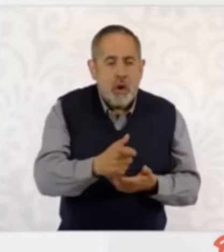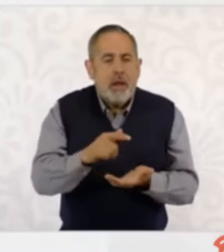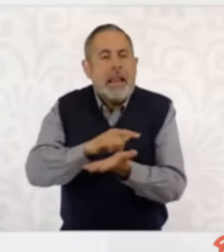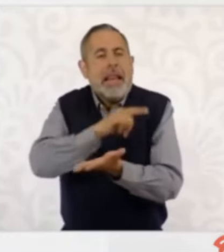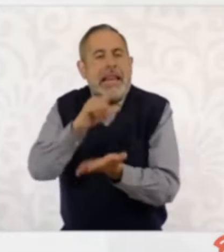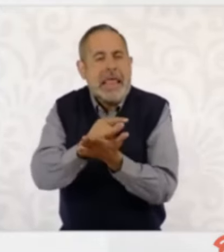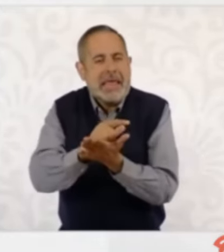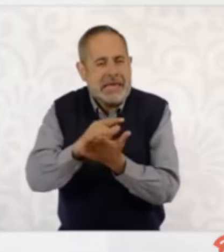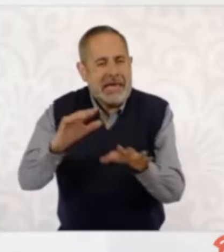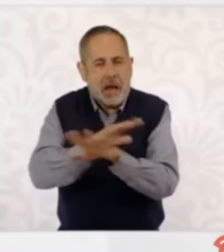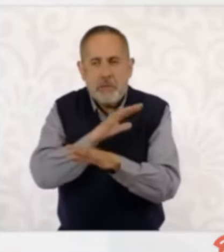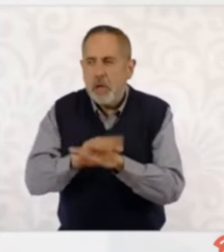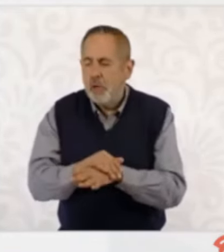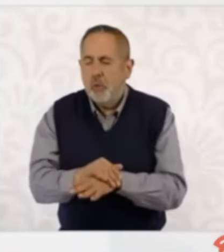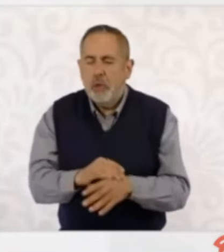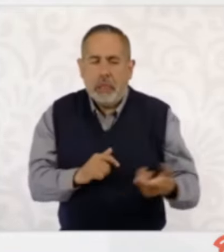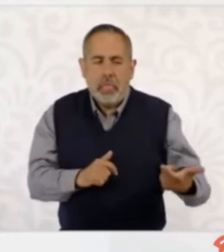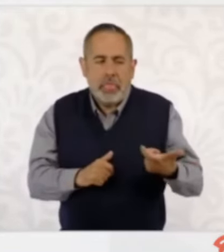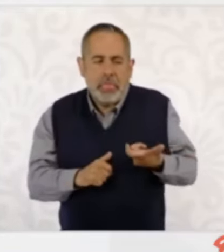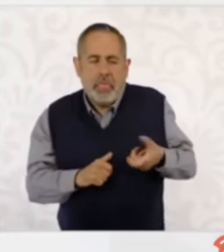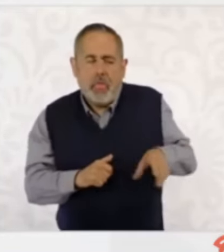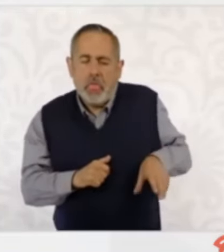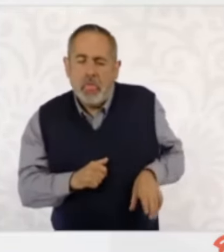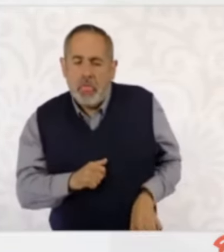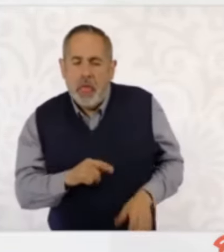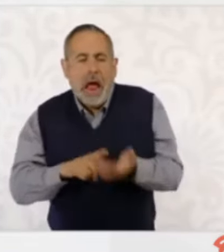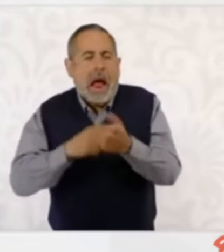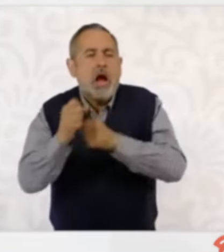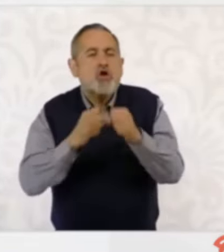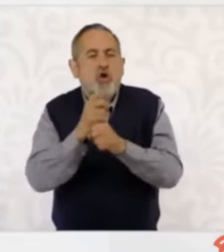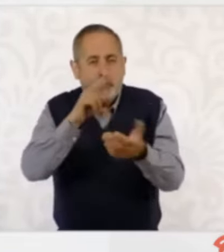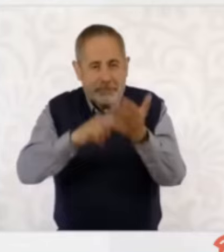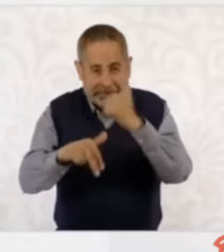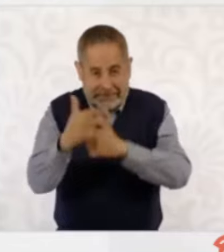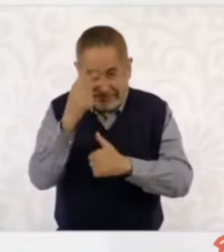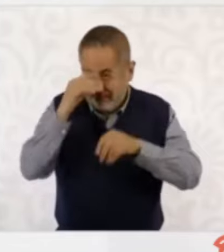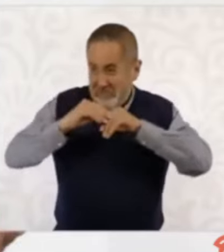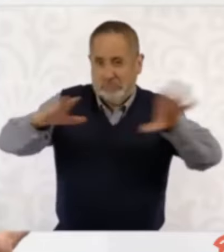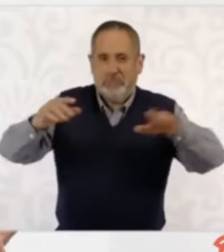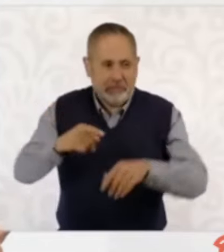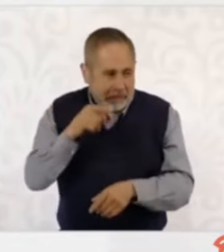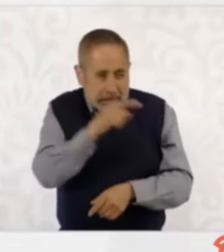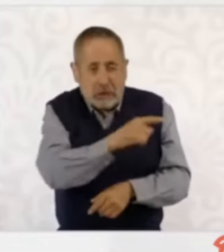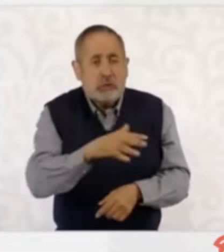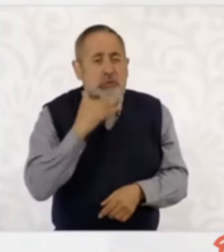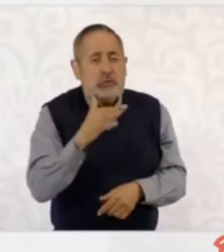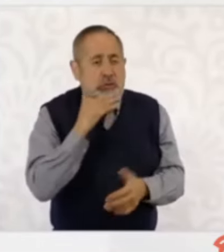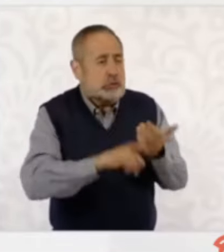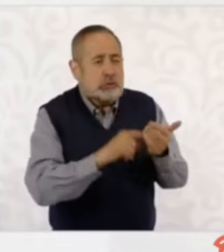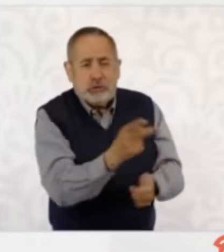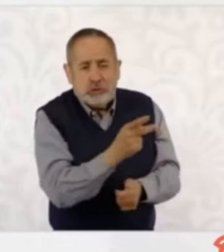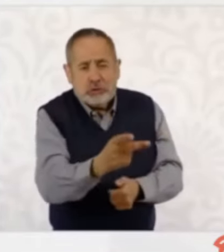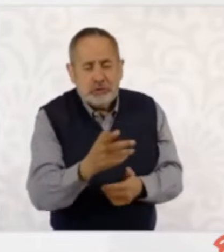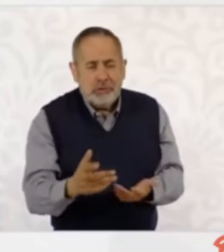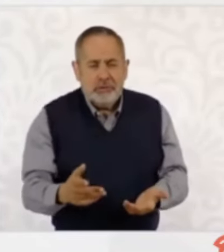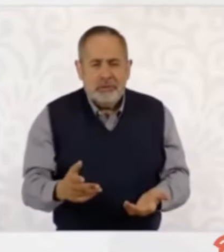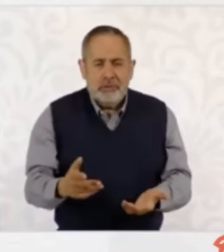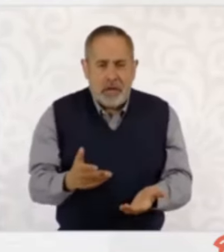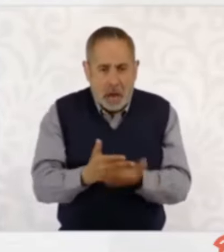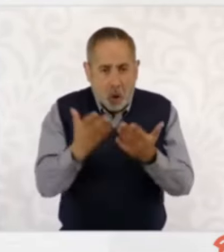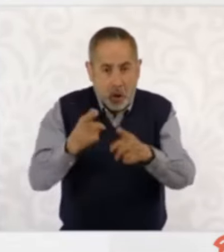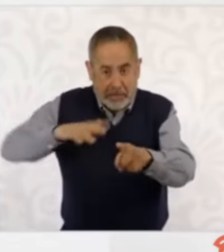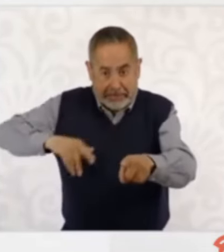reforma energética del 2013 y ahora pues esto